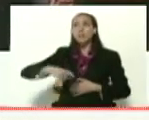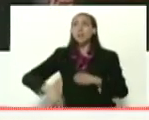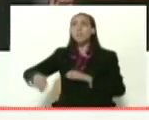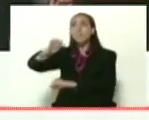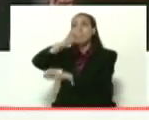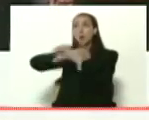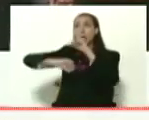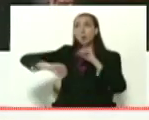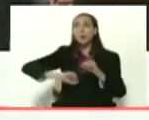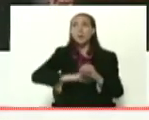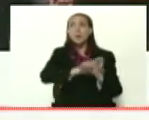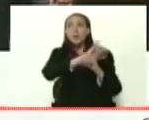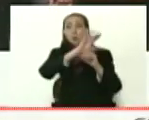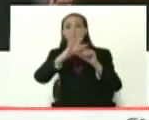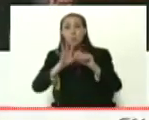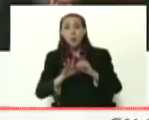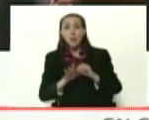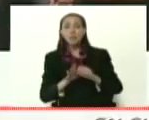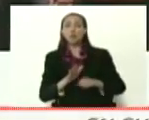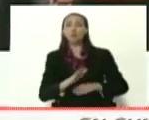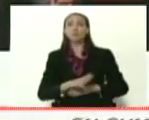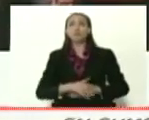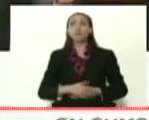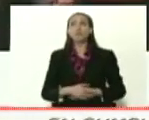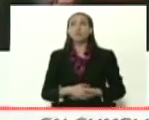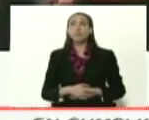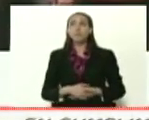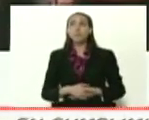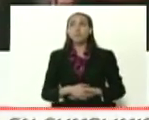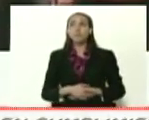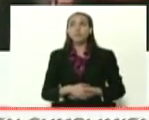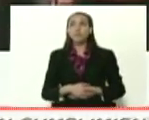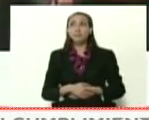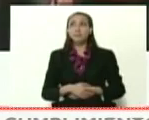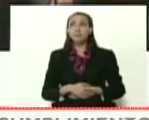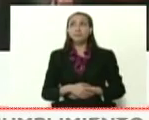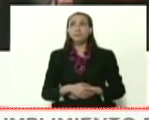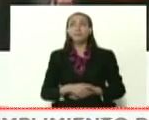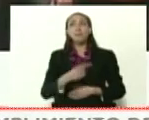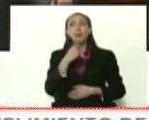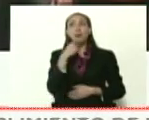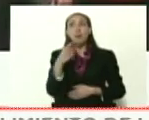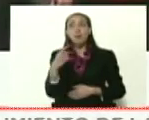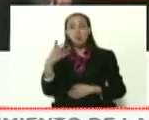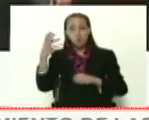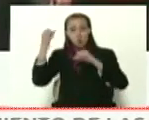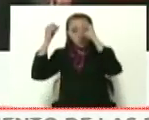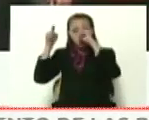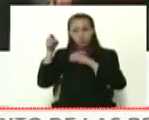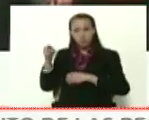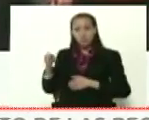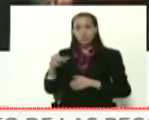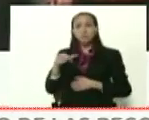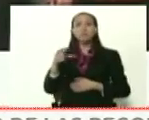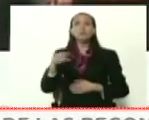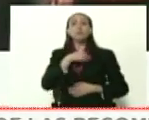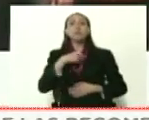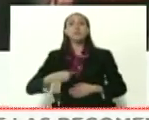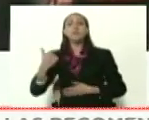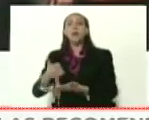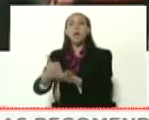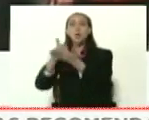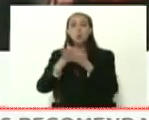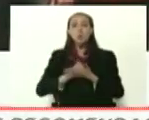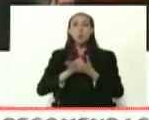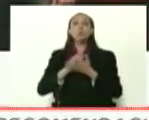combatir el virus COVID-19 en Venezuela. Como lo ha dicho el embajador Li Barón, China está ayudando no solamente